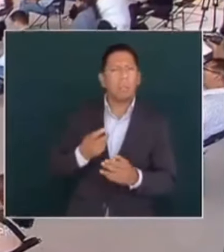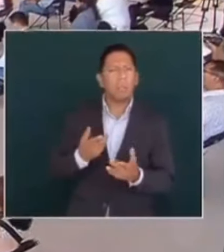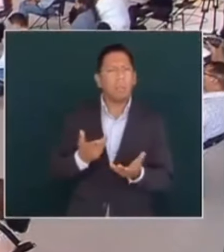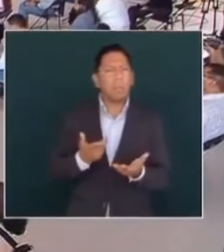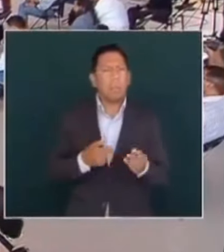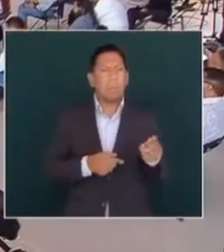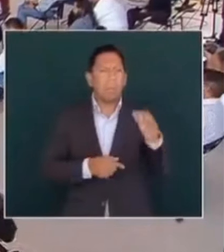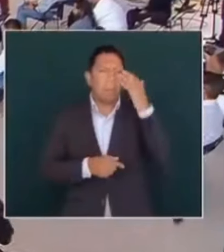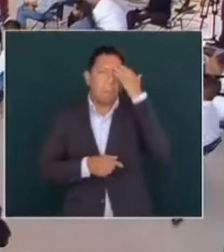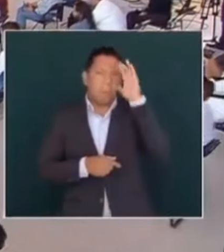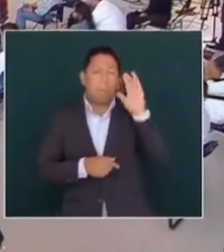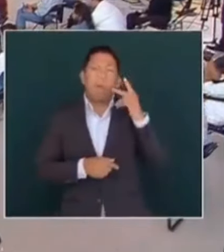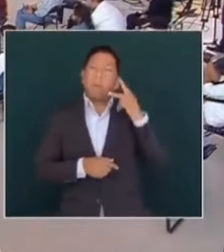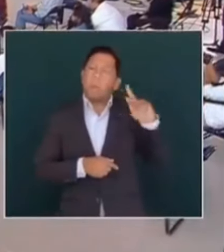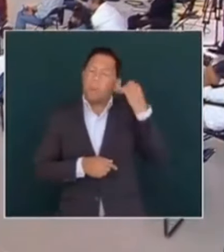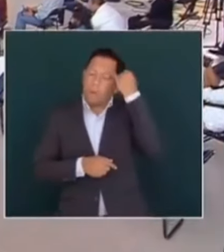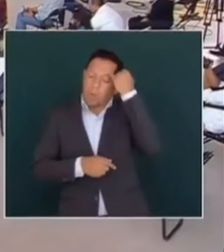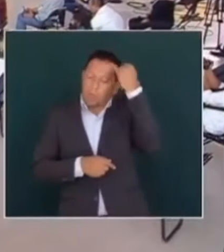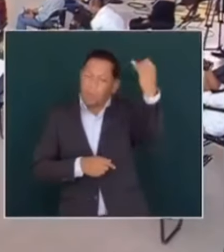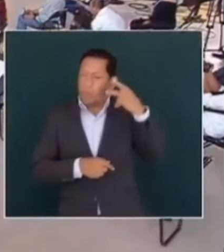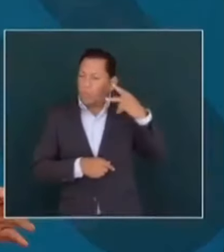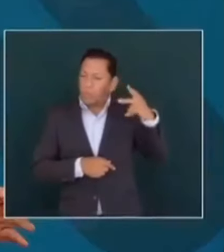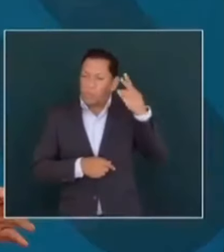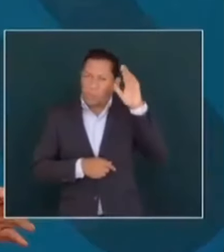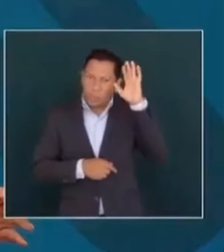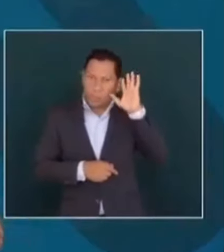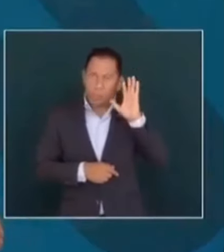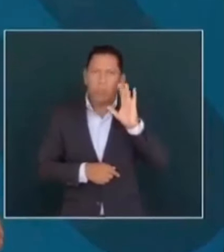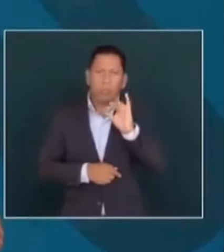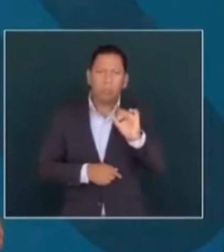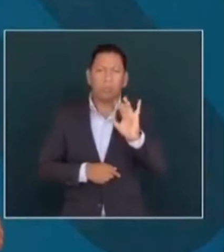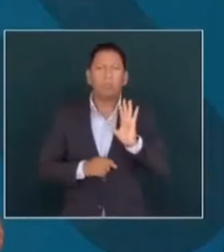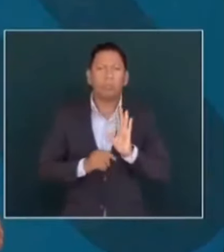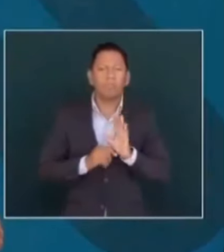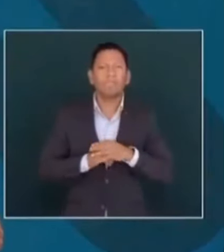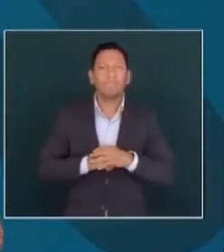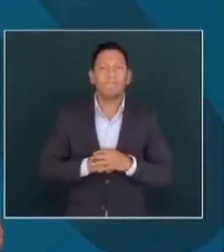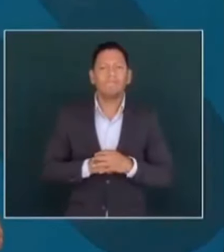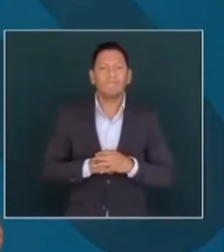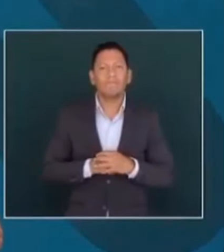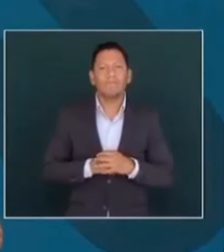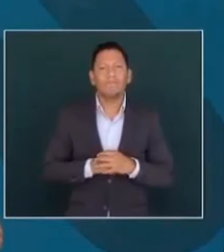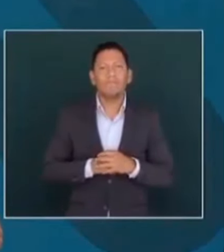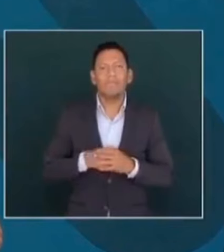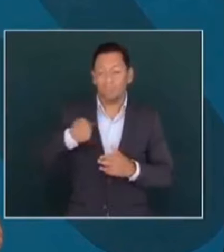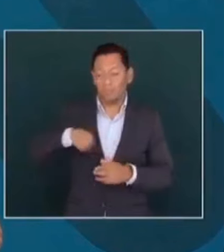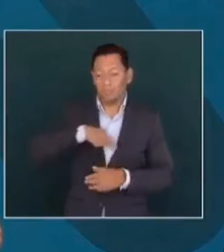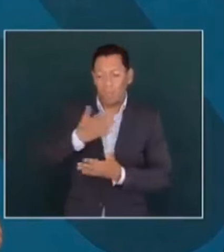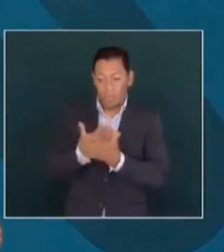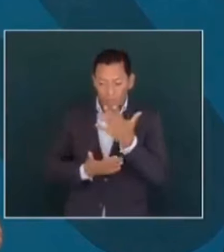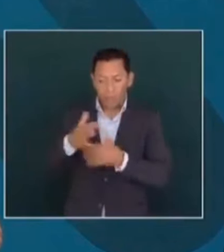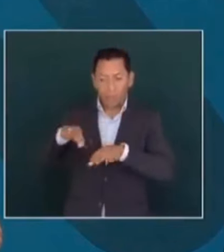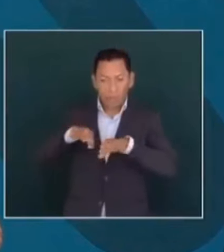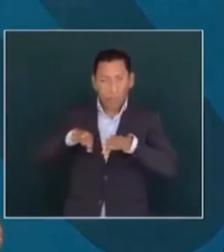son las ideas las que no les gustan,